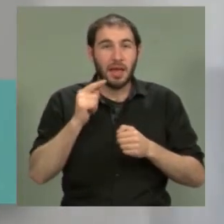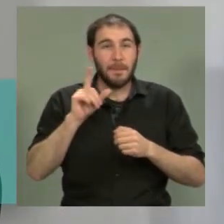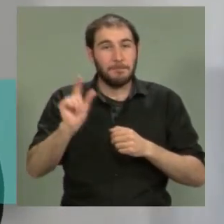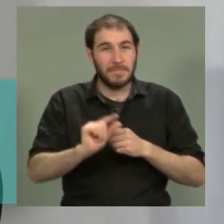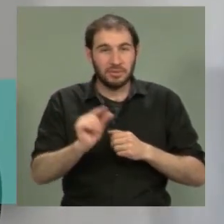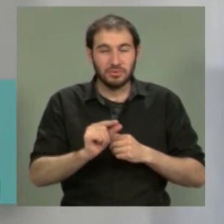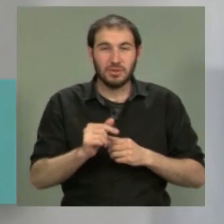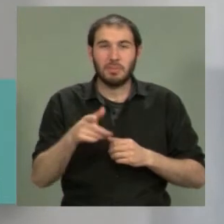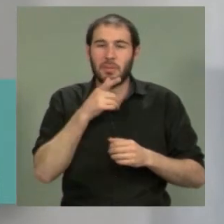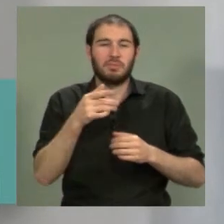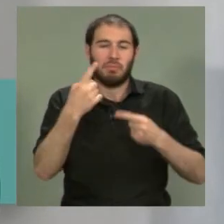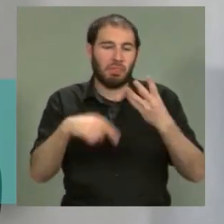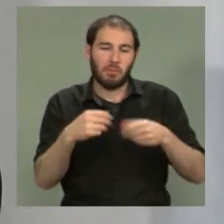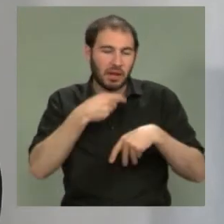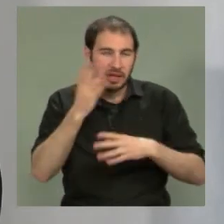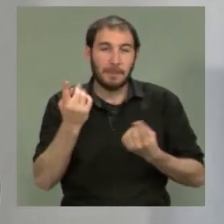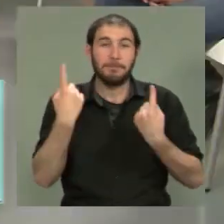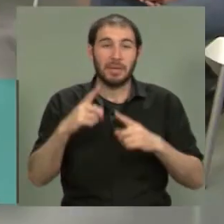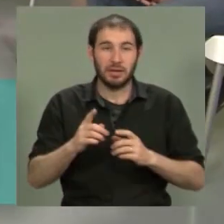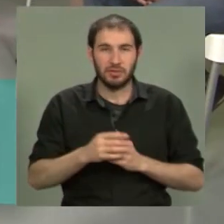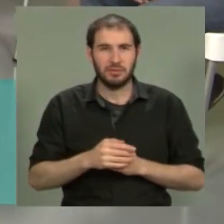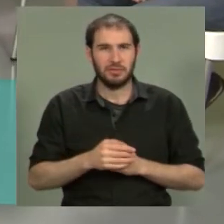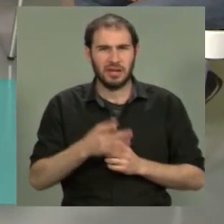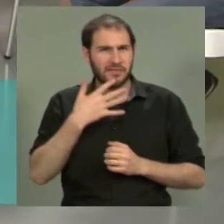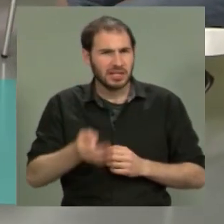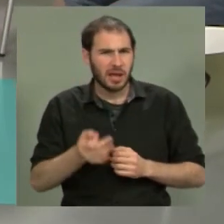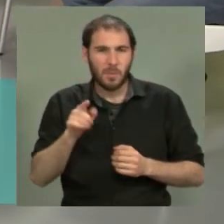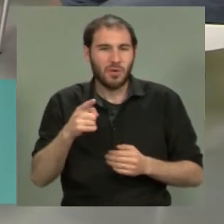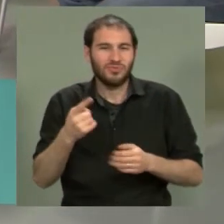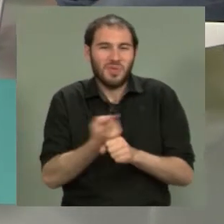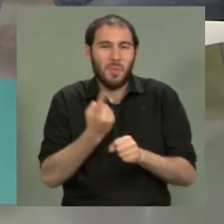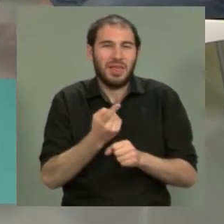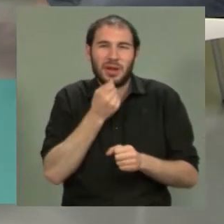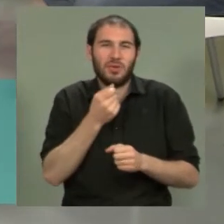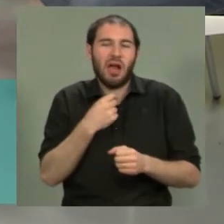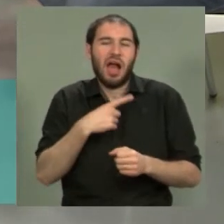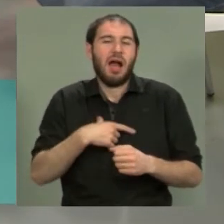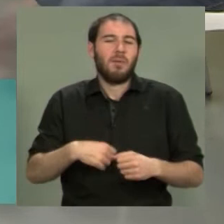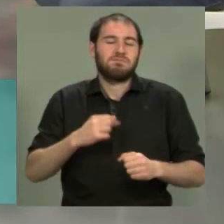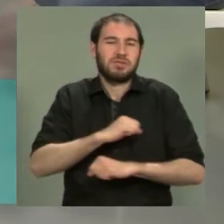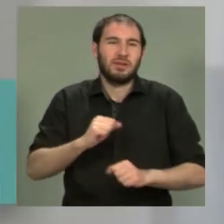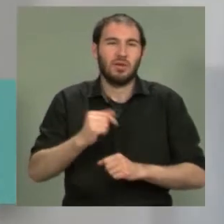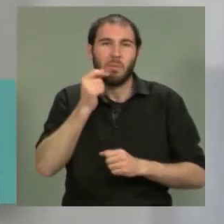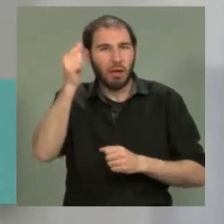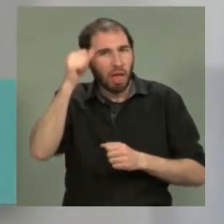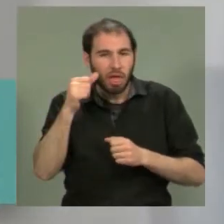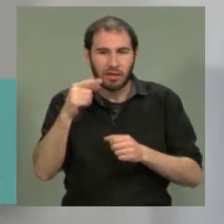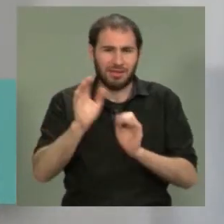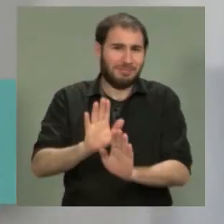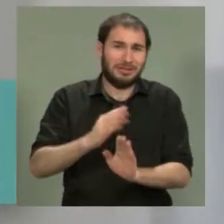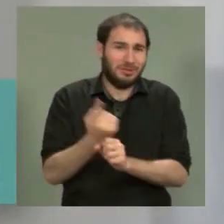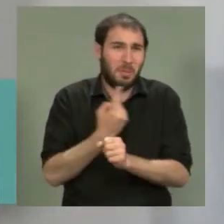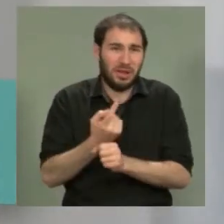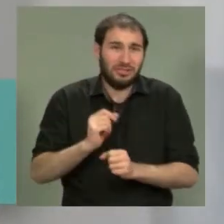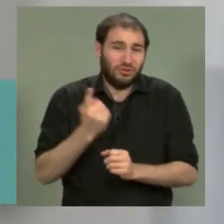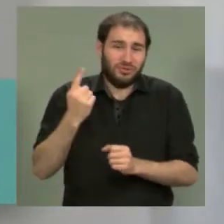probabilidades, depende de hábitos, etc. Pero realmente vos no podés evitar un aneurisma, no podés evitarlo en sí